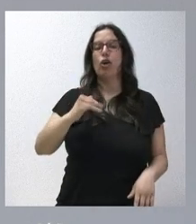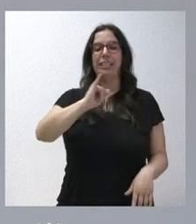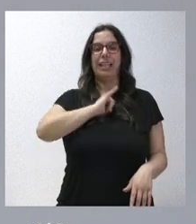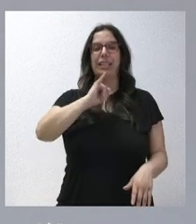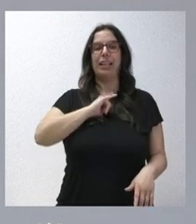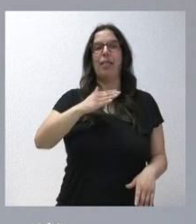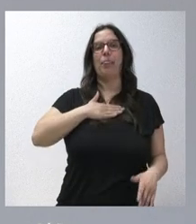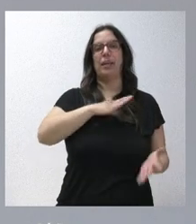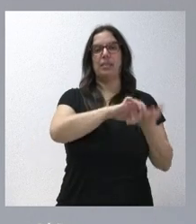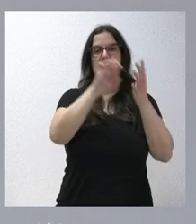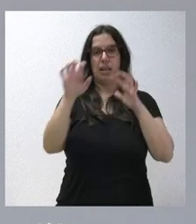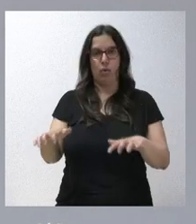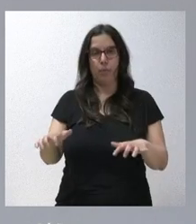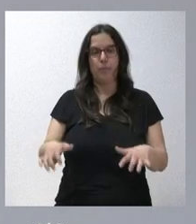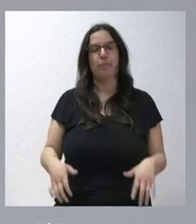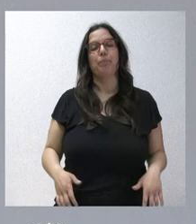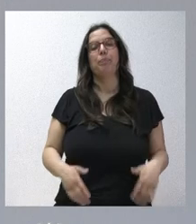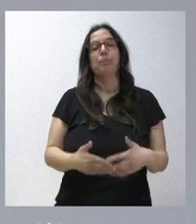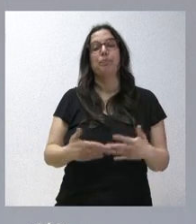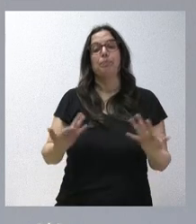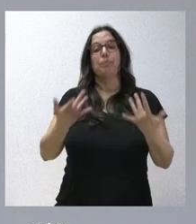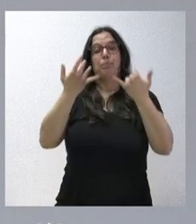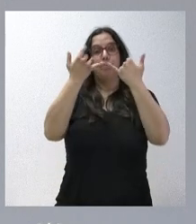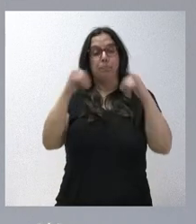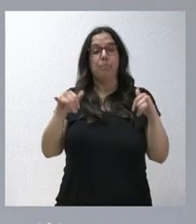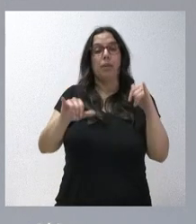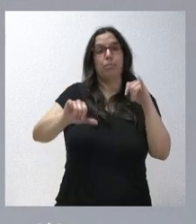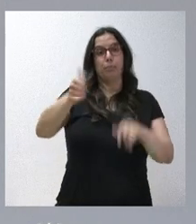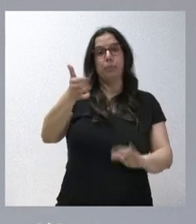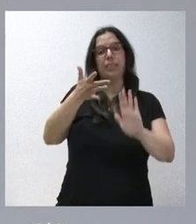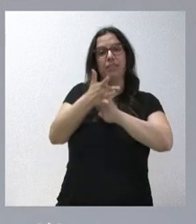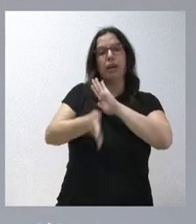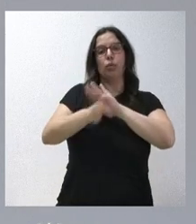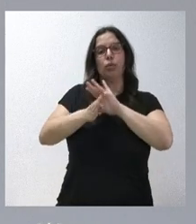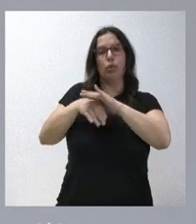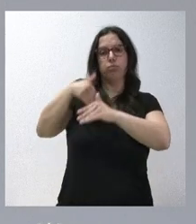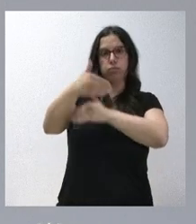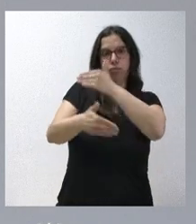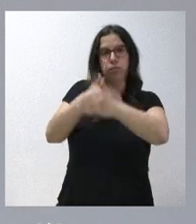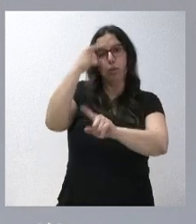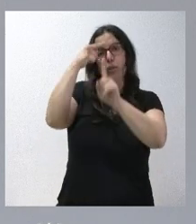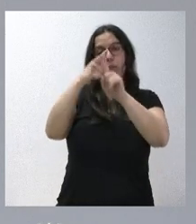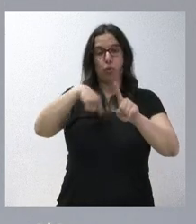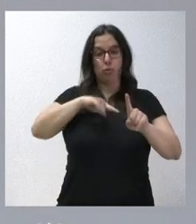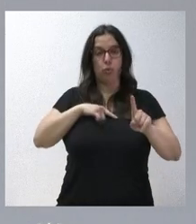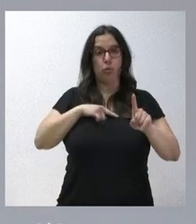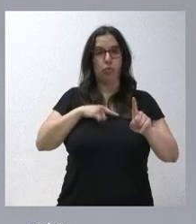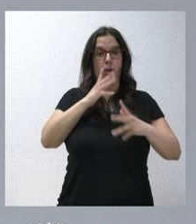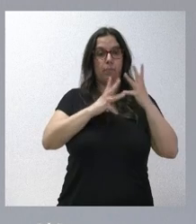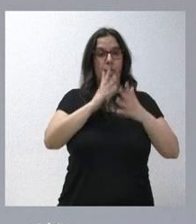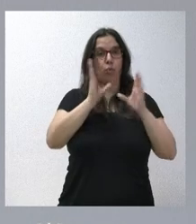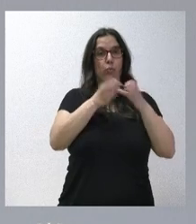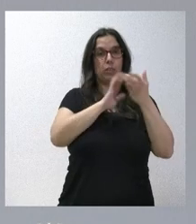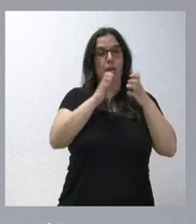león eh con este acto continúa el procedimiento con la voluntad de la administración autonómica de